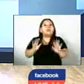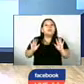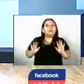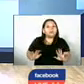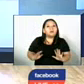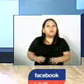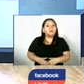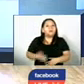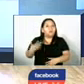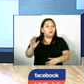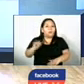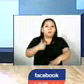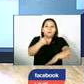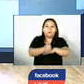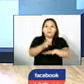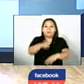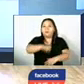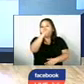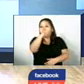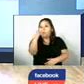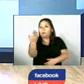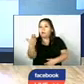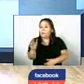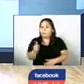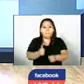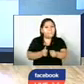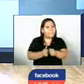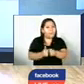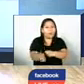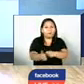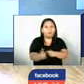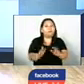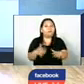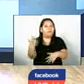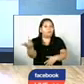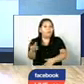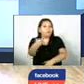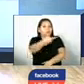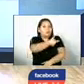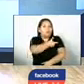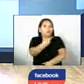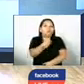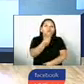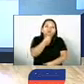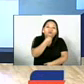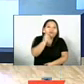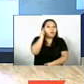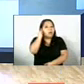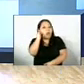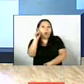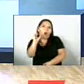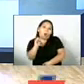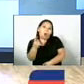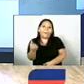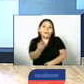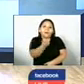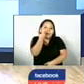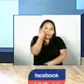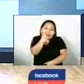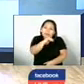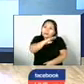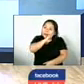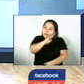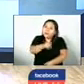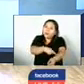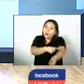se ha implementado en el país ya avanzó esta fase de inmunización a los adultos mayores y personas con enfermedades crónicas quienes